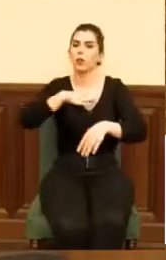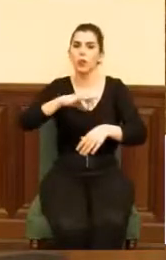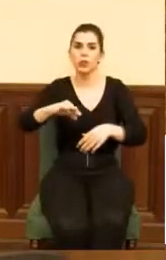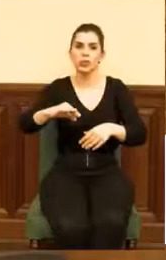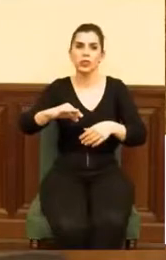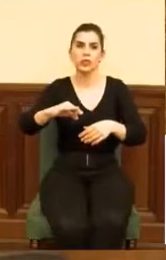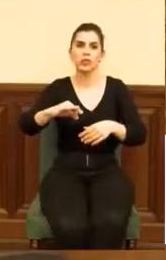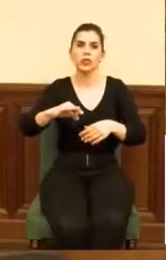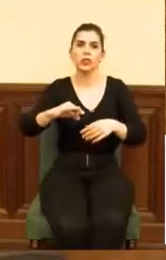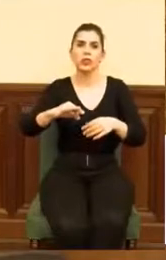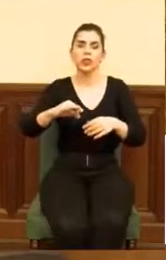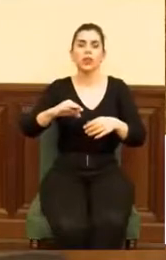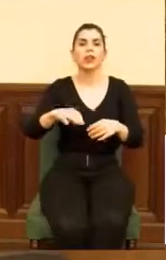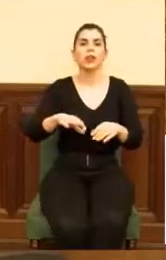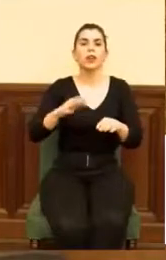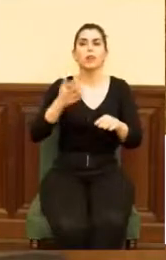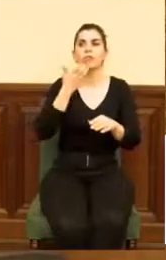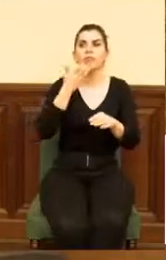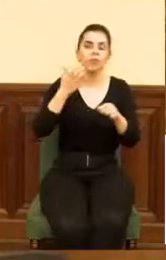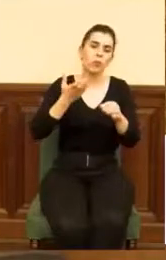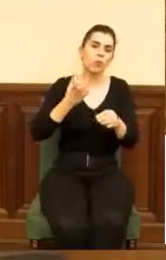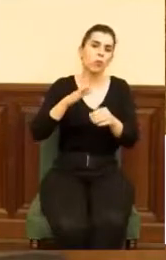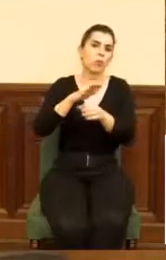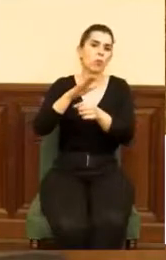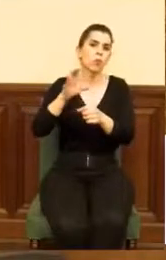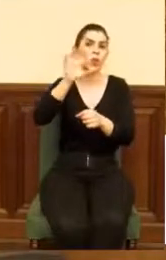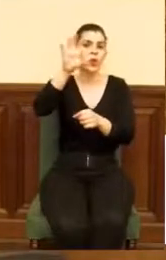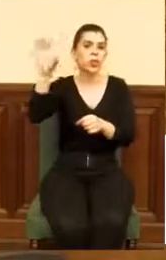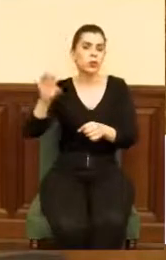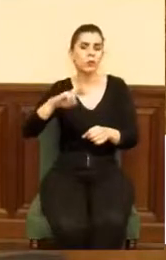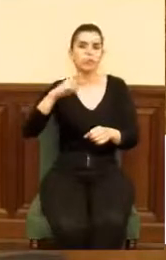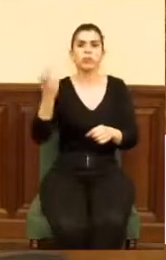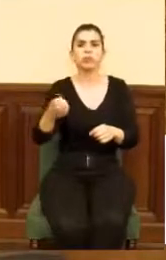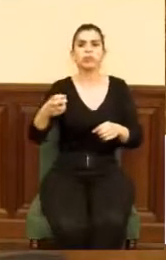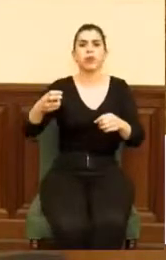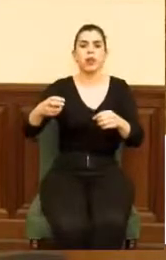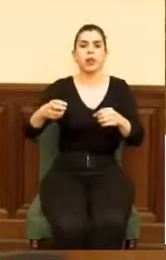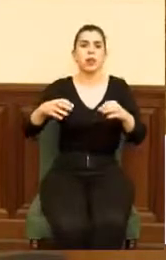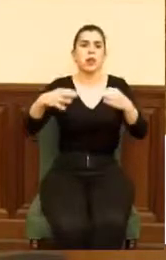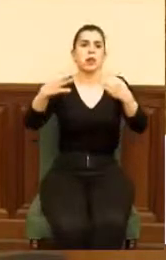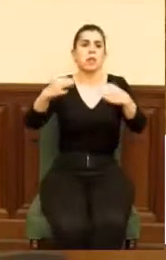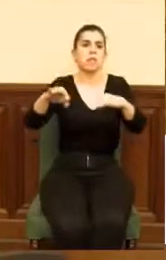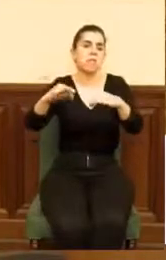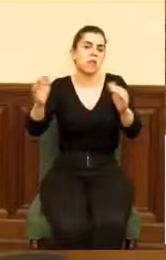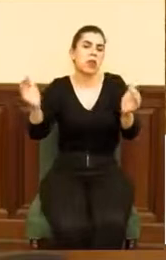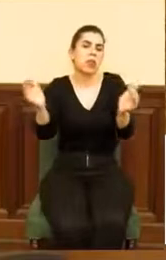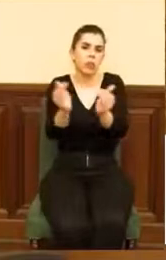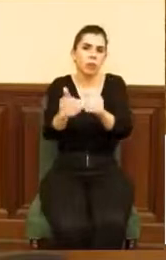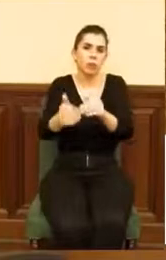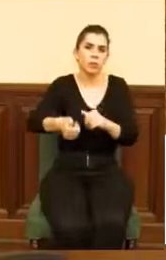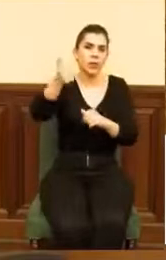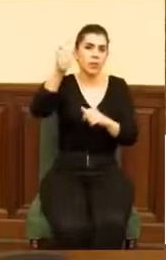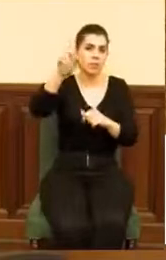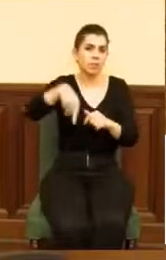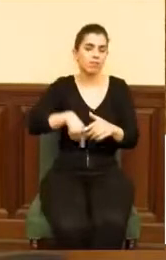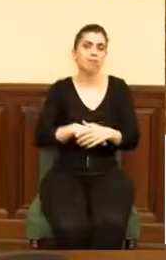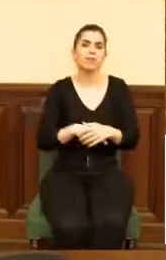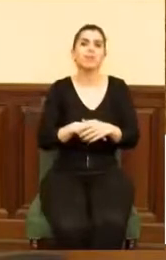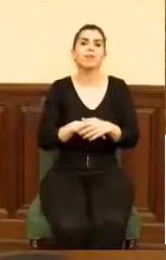pueden hacer vecinos de otros municipios que son mucho más humildes, más pequeñitos y que a lo mejor no tienen